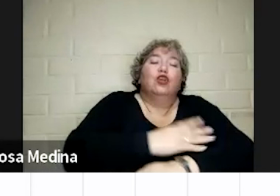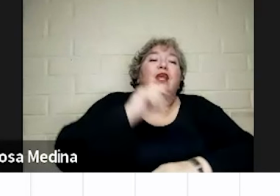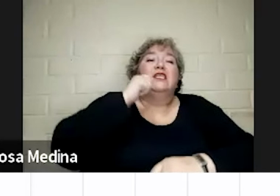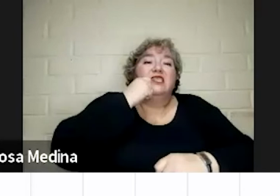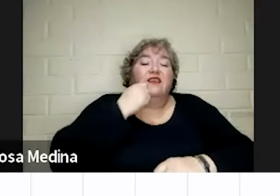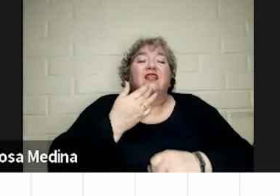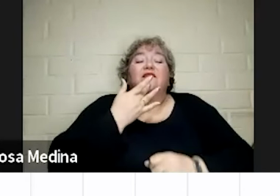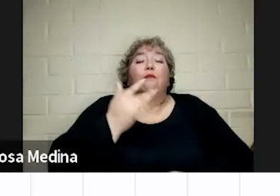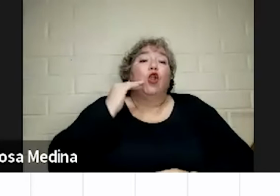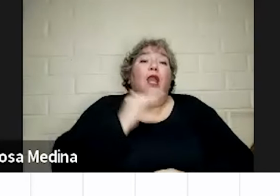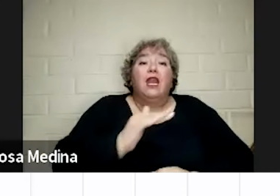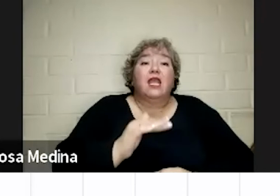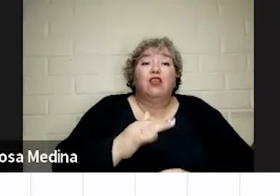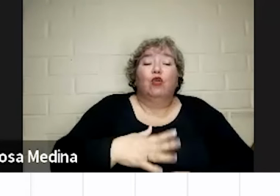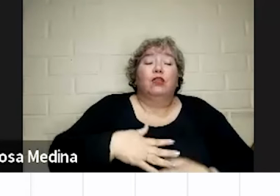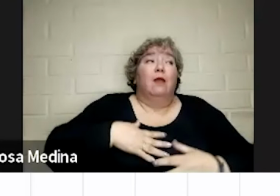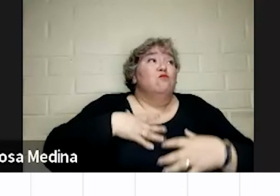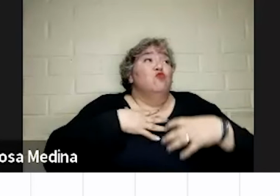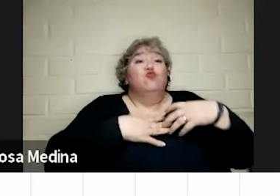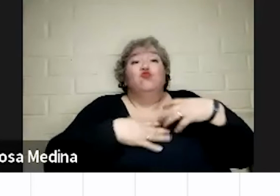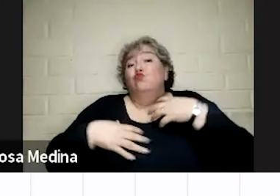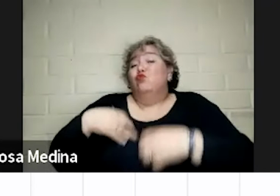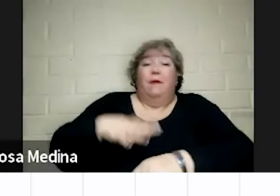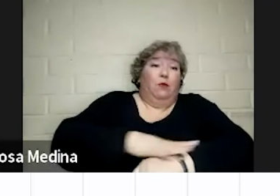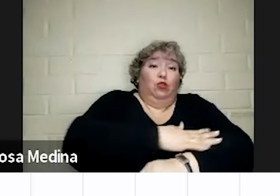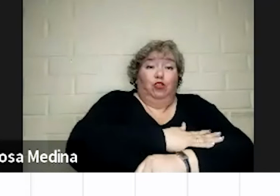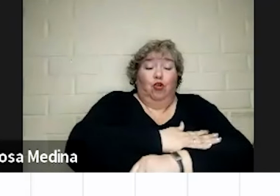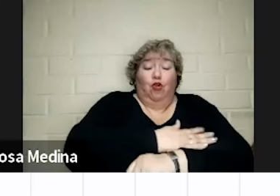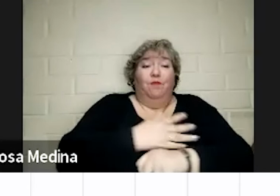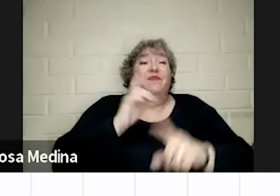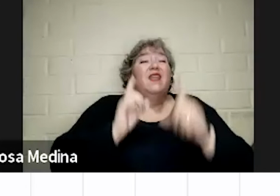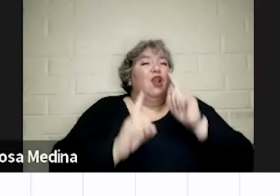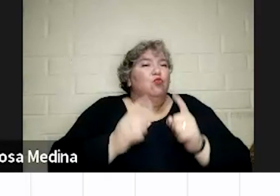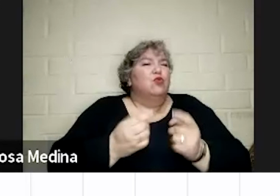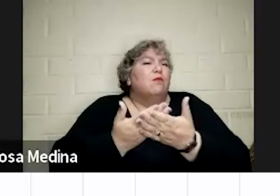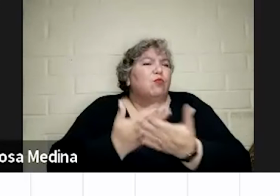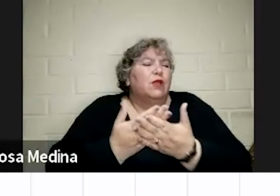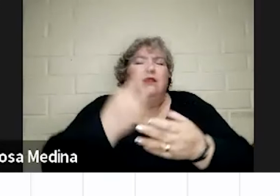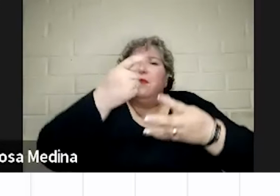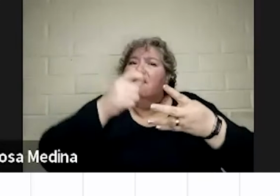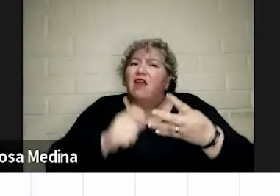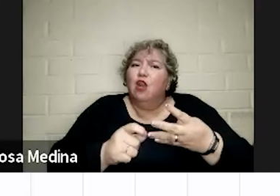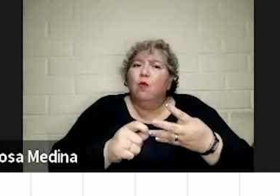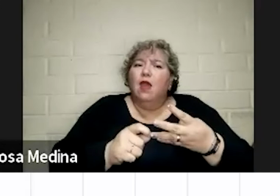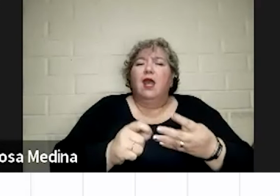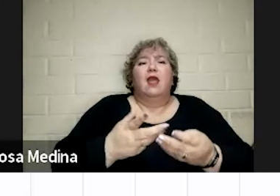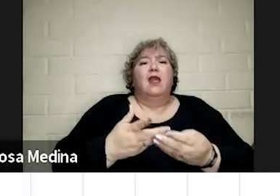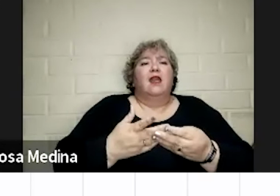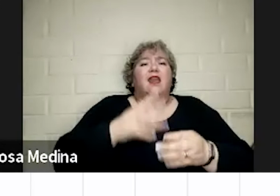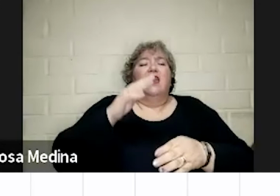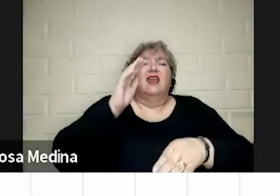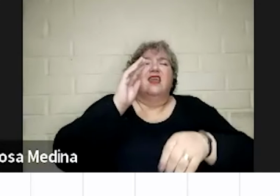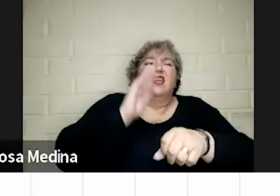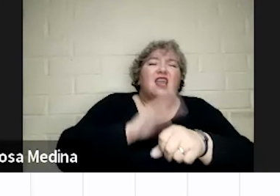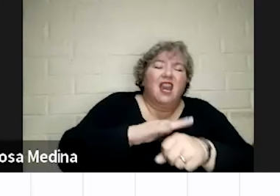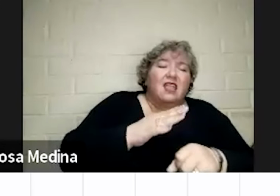está lleno de emociones en ese momento. Algunas propuestas para evaluar las funciones ejecutivas calientes o los aspectos calientes de